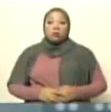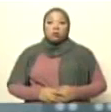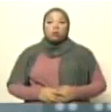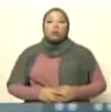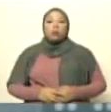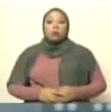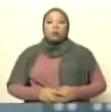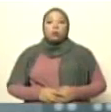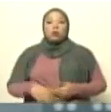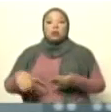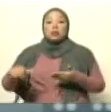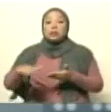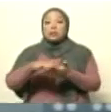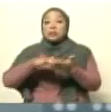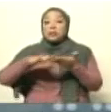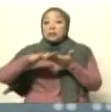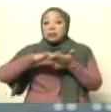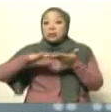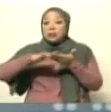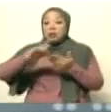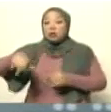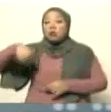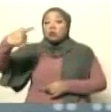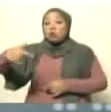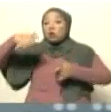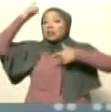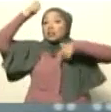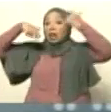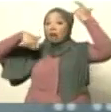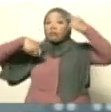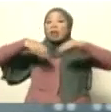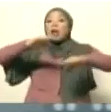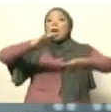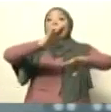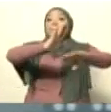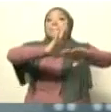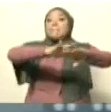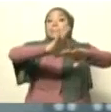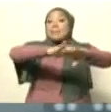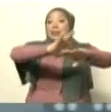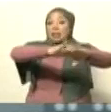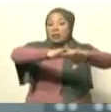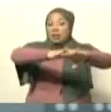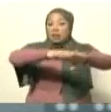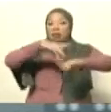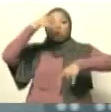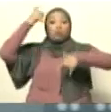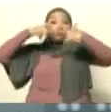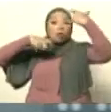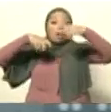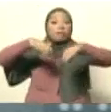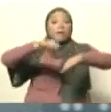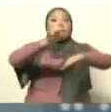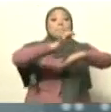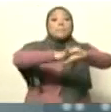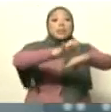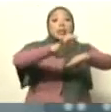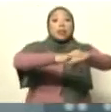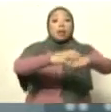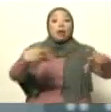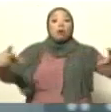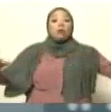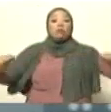de prebendas. Luego el comandante Chávez pide constitucionalmente, hay una figura que son las leyes habilitantes